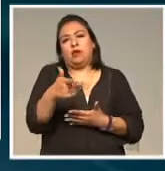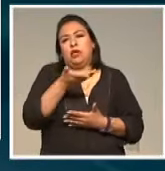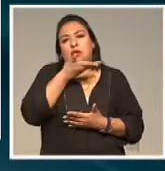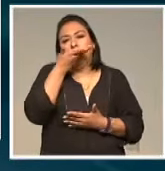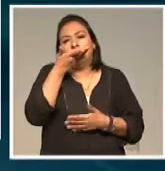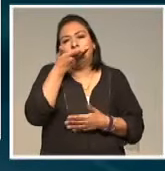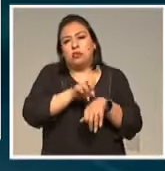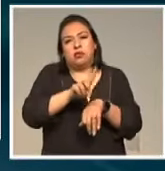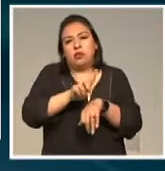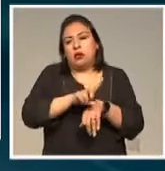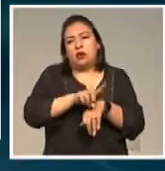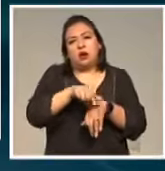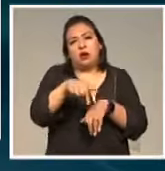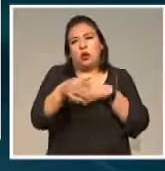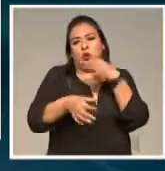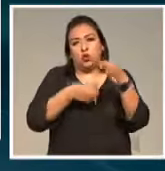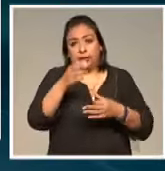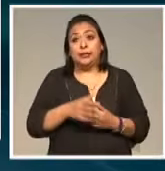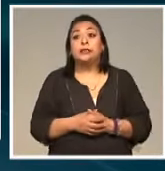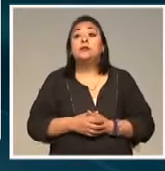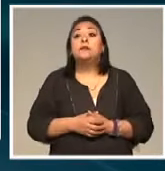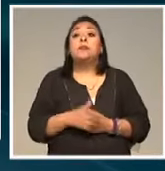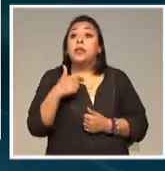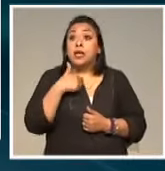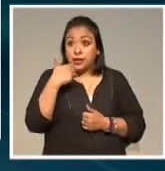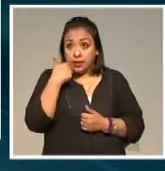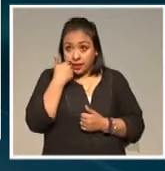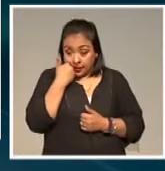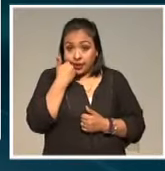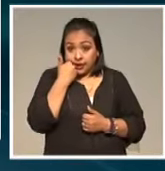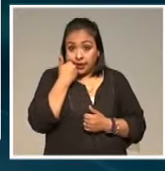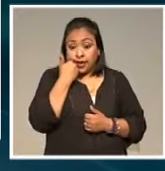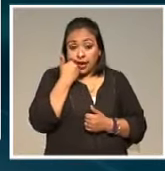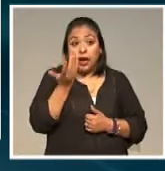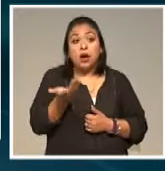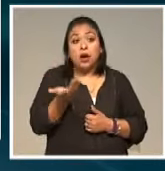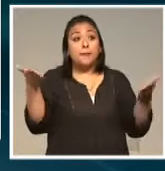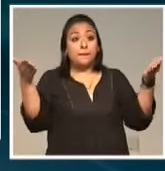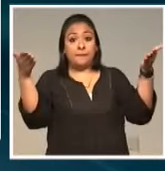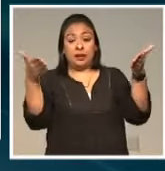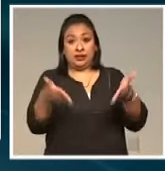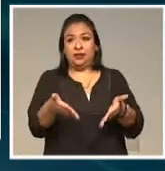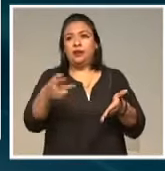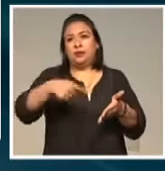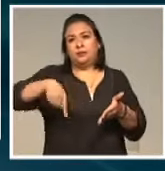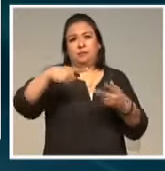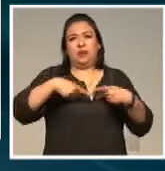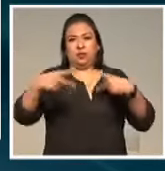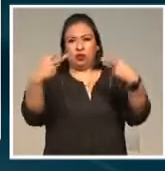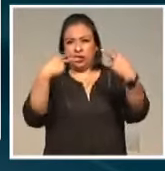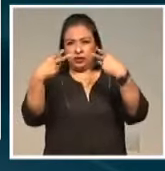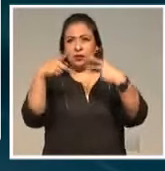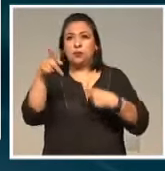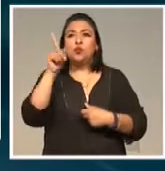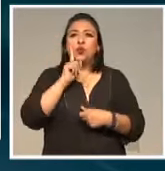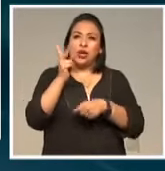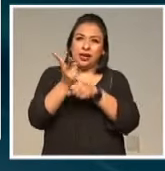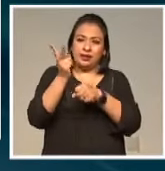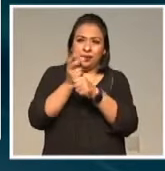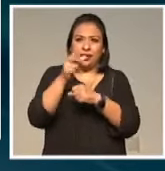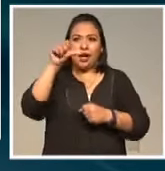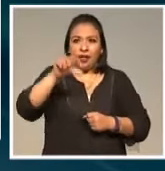cotidiano de este noticiario. Quiero entonces pues presentarle al público televidente a nuestra invitada